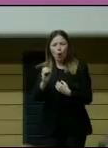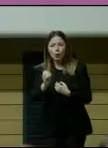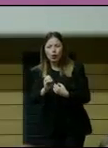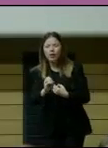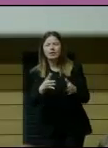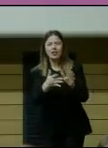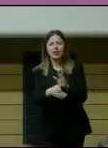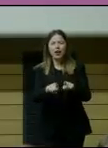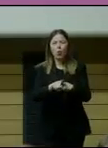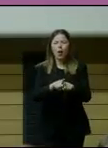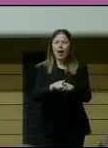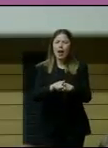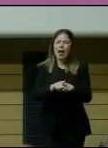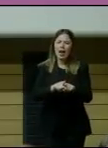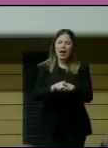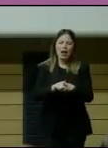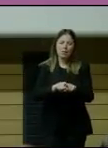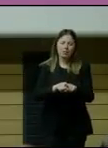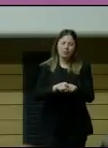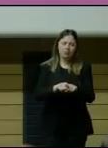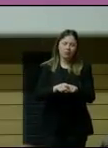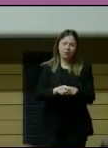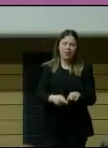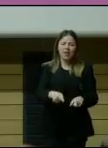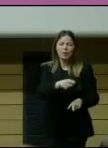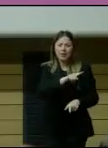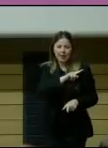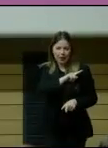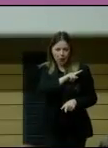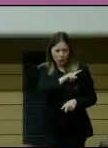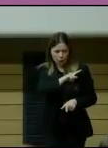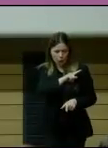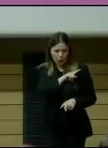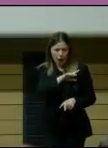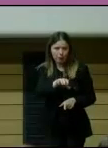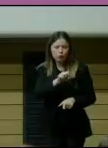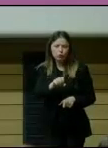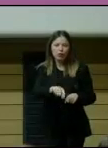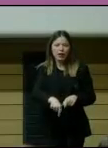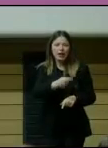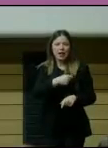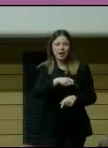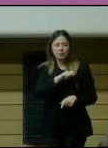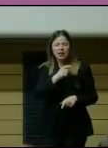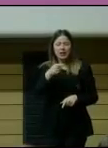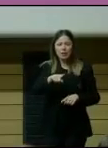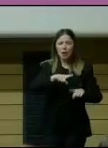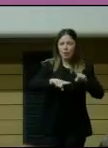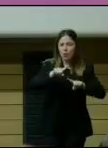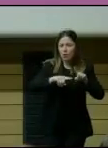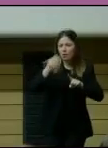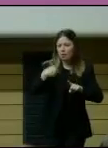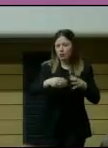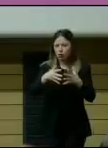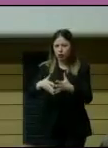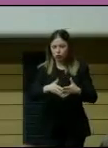había todo un abuso, y se apuntaba en algunos casos cómo podía ser de que en España también pasase lo que está pasando en Estados